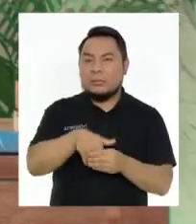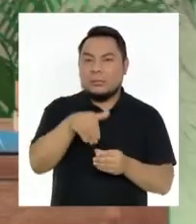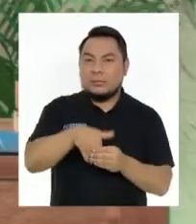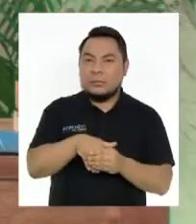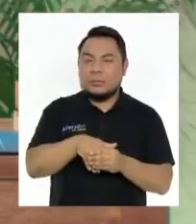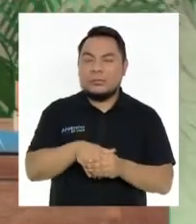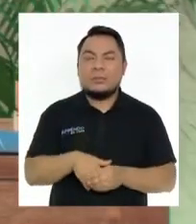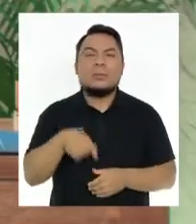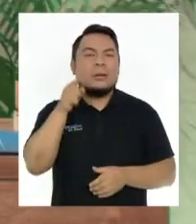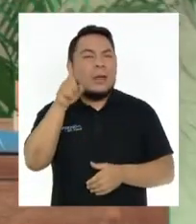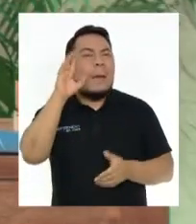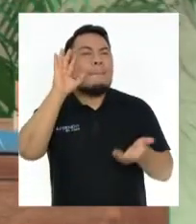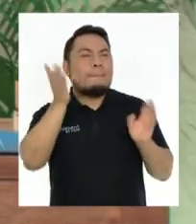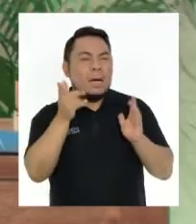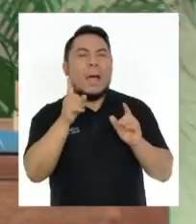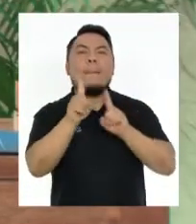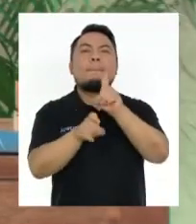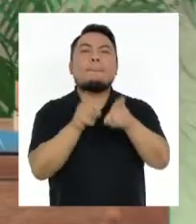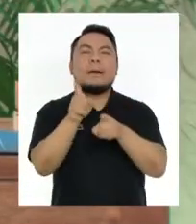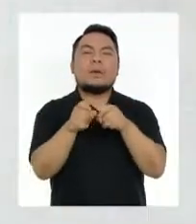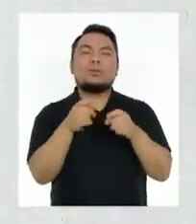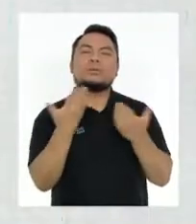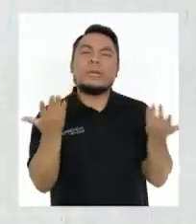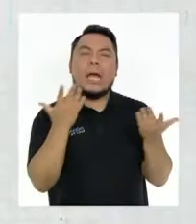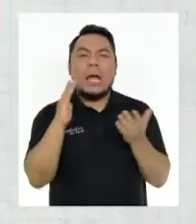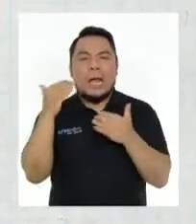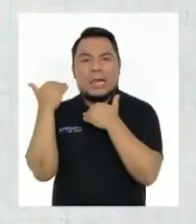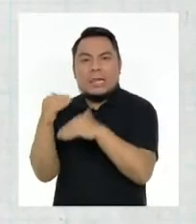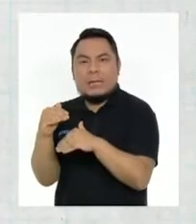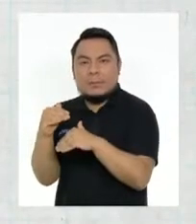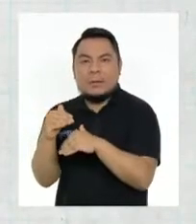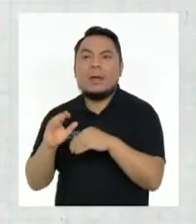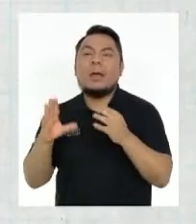una pregunta cerrada, porque la respuesta que dará el encuestado se